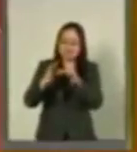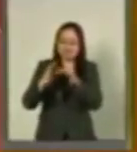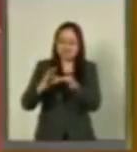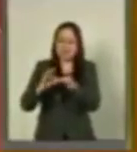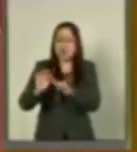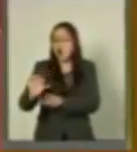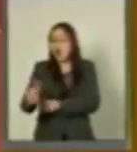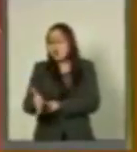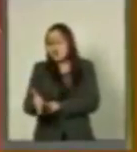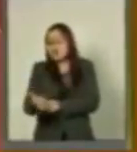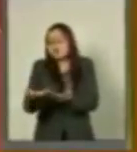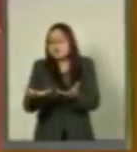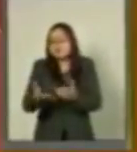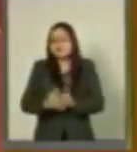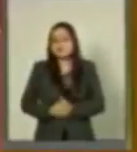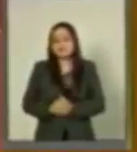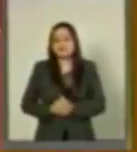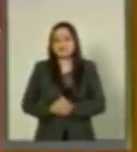y quizá